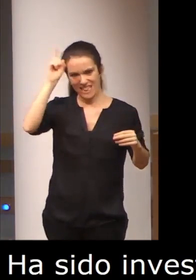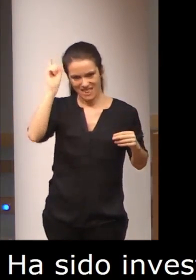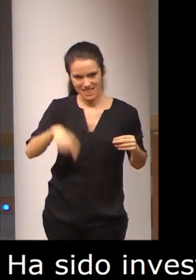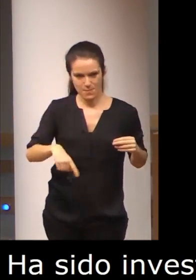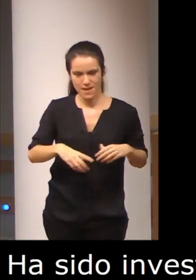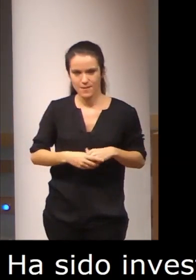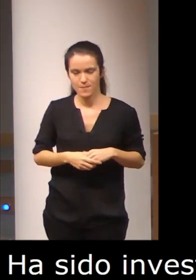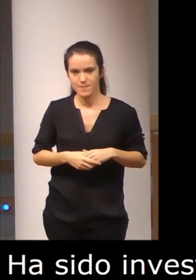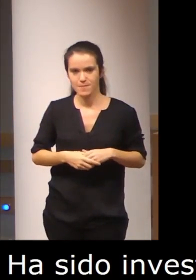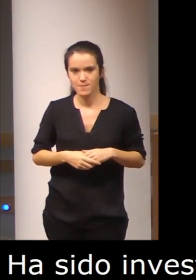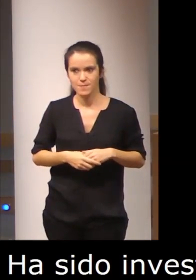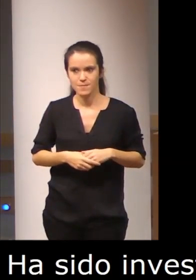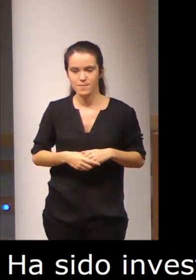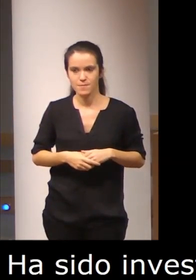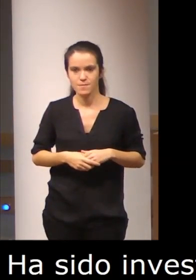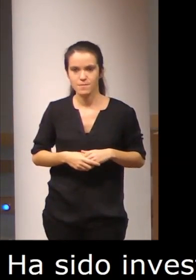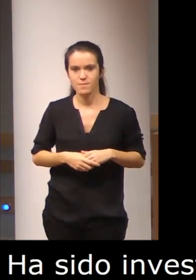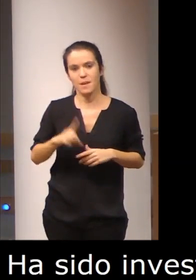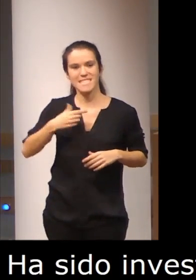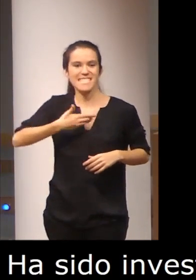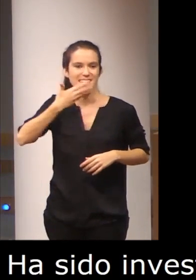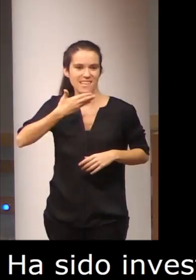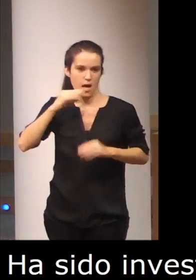Olomouc de Chequia.